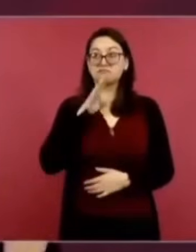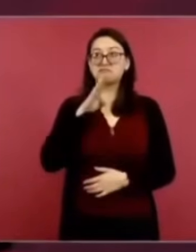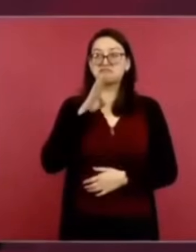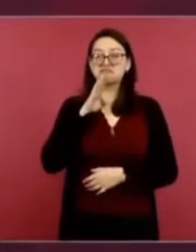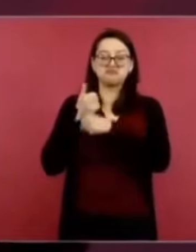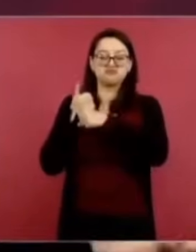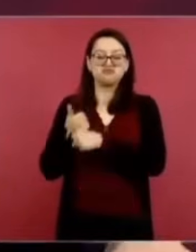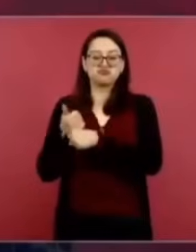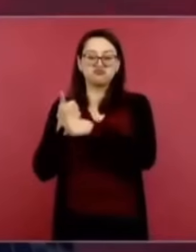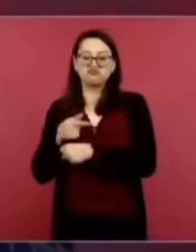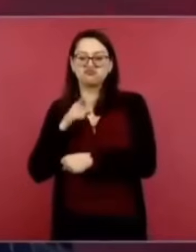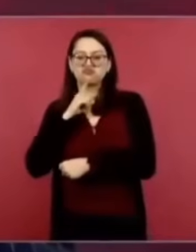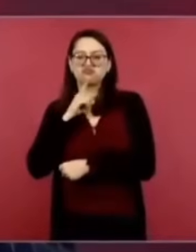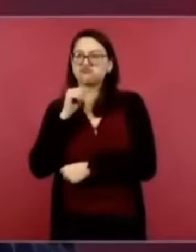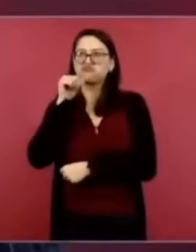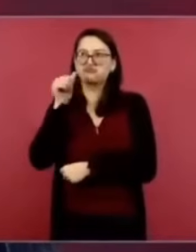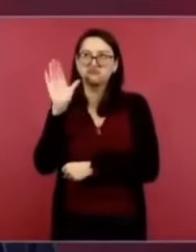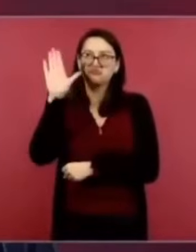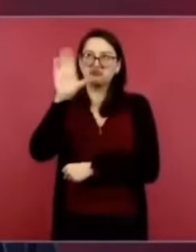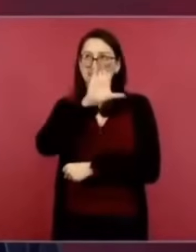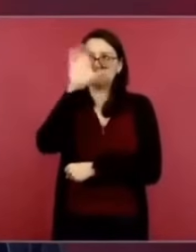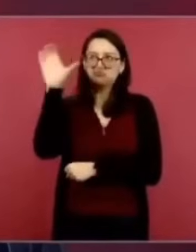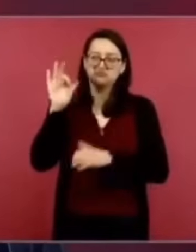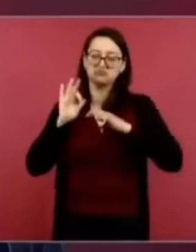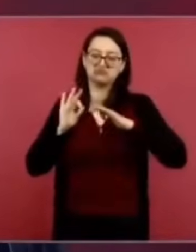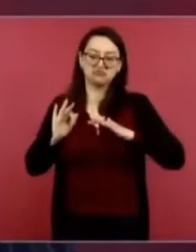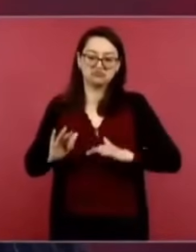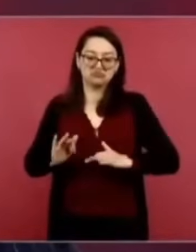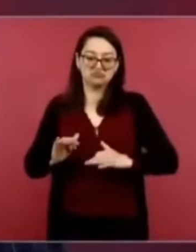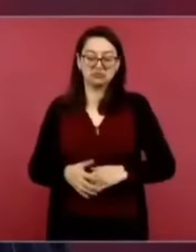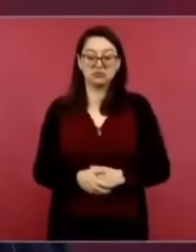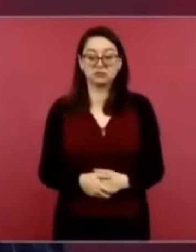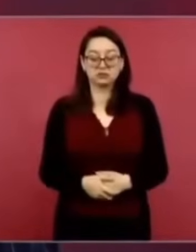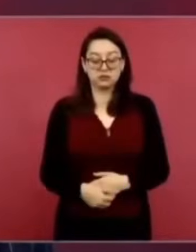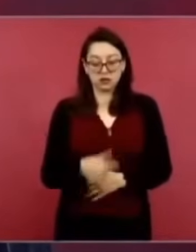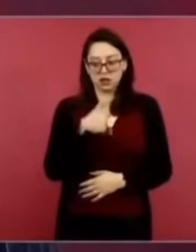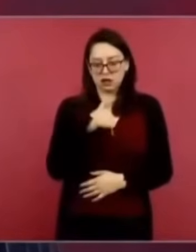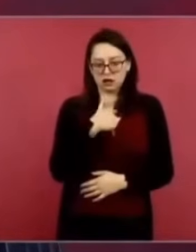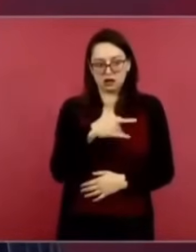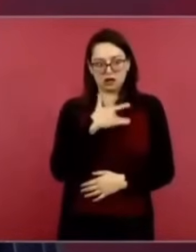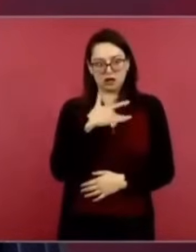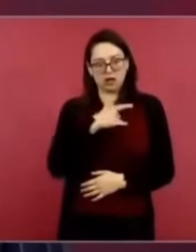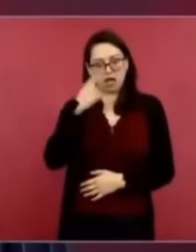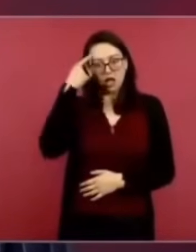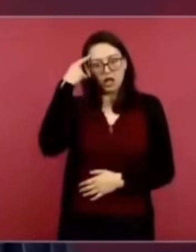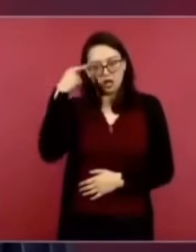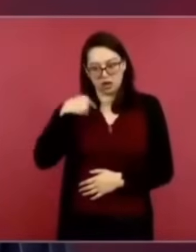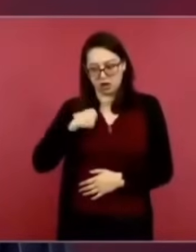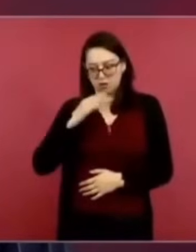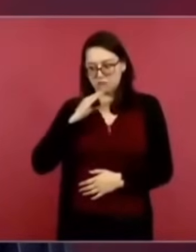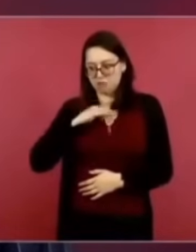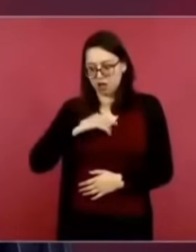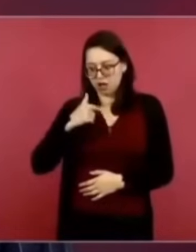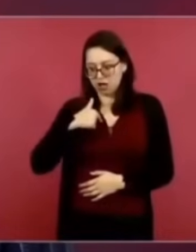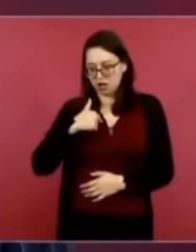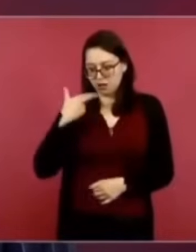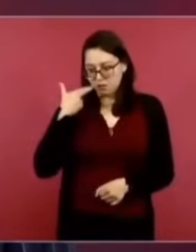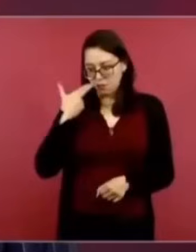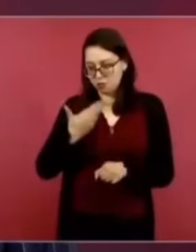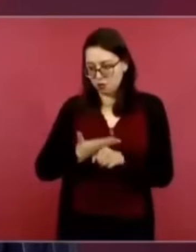pues no tengo ningún problema de conciencia. Estoy cumpliendo con mi responsabilidad, estoy cumpliendo con mi deber.